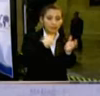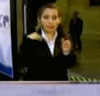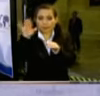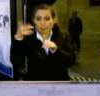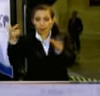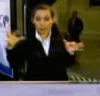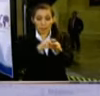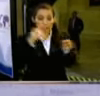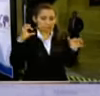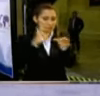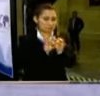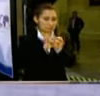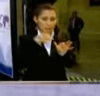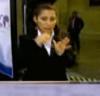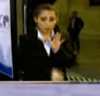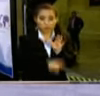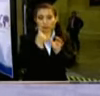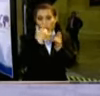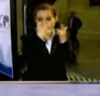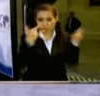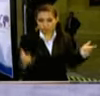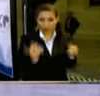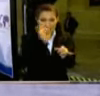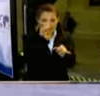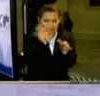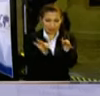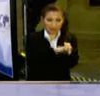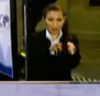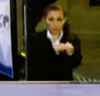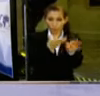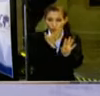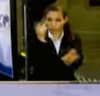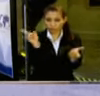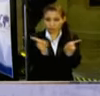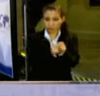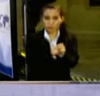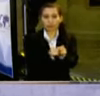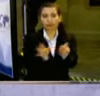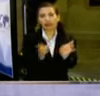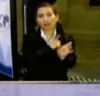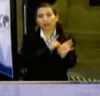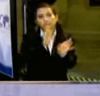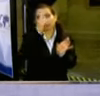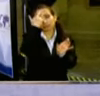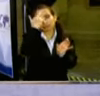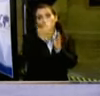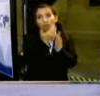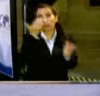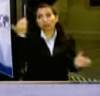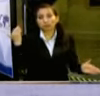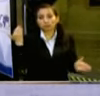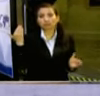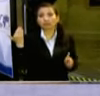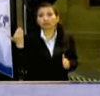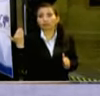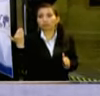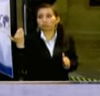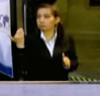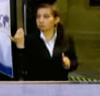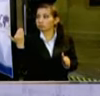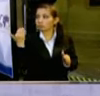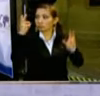profunda. Como un antecedente cercano, de manera muy breve, podemos recordar cómo